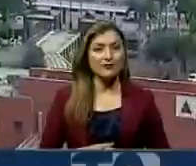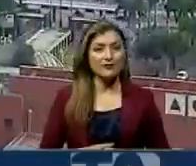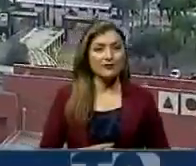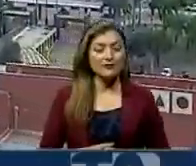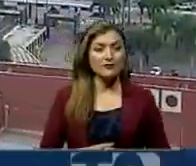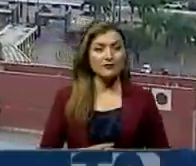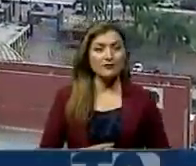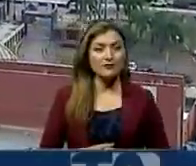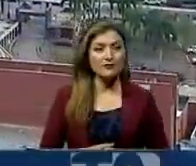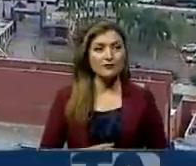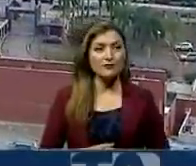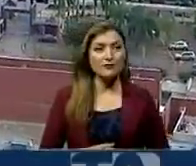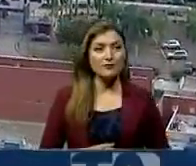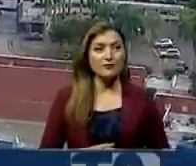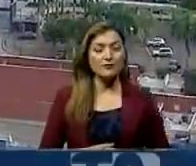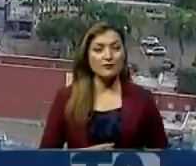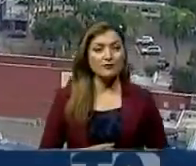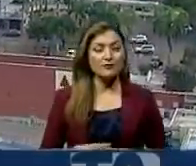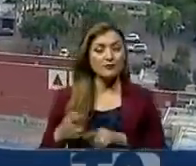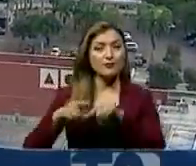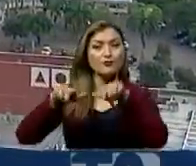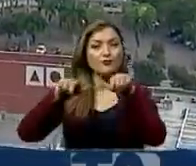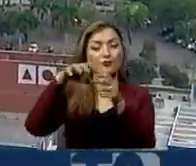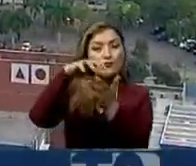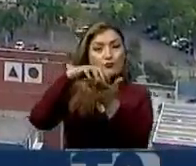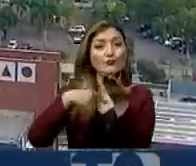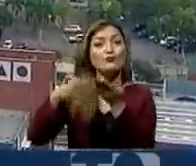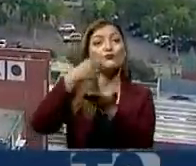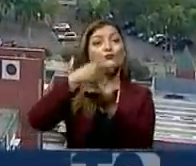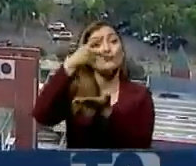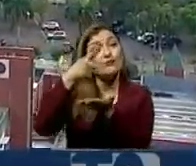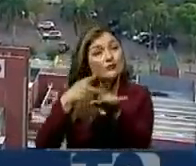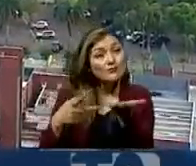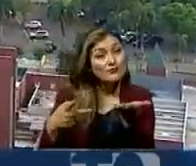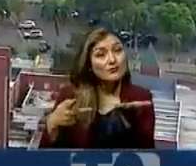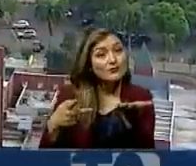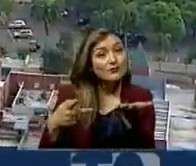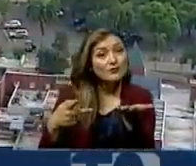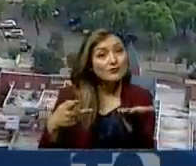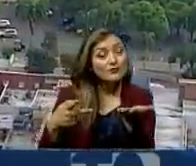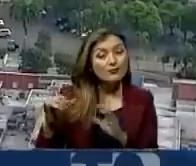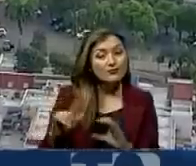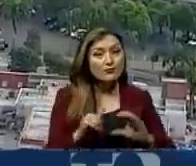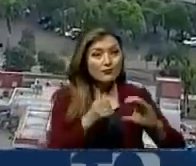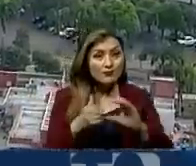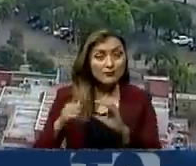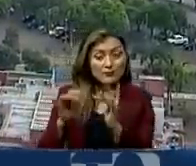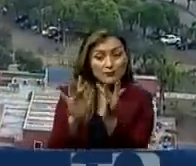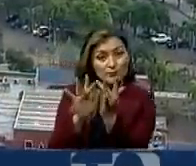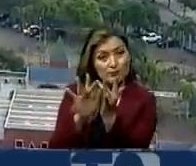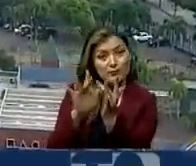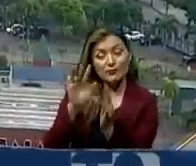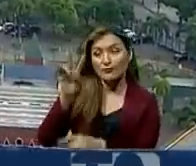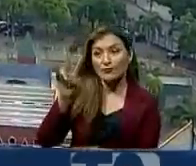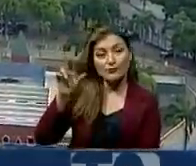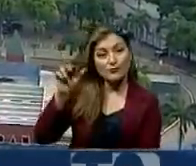pero queremos ver qué pasa quizás en otros puntos de la provincia del guayas también quizás en santa elena y para eso tomamos contacto con vanessa robles que